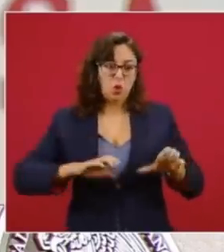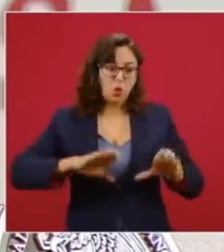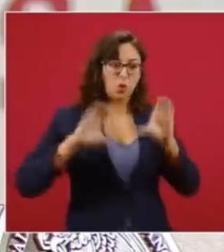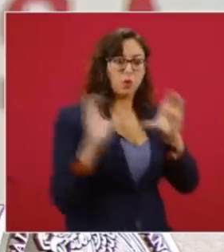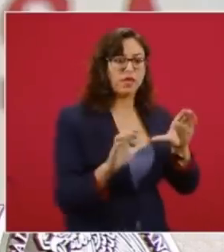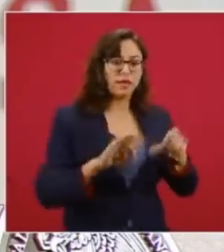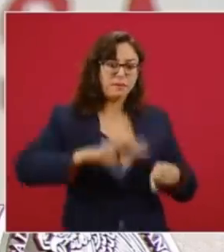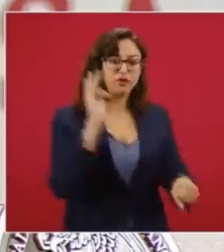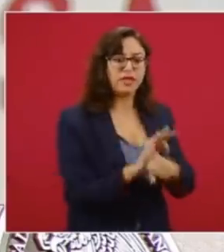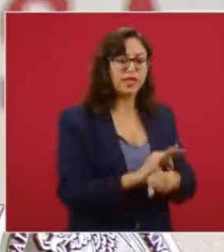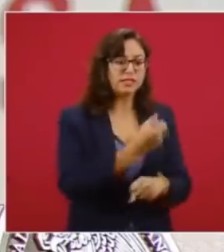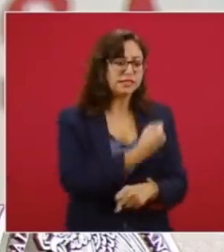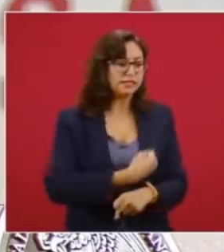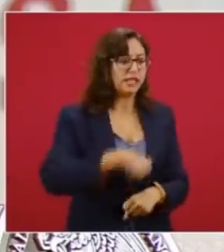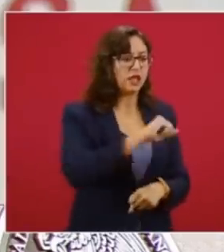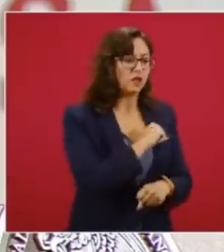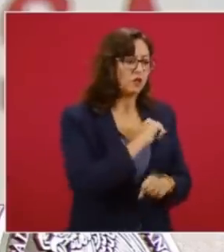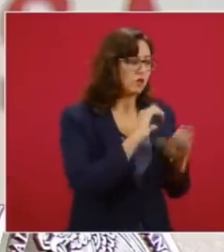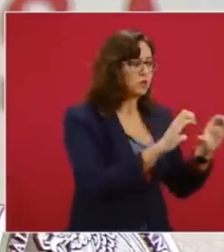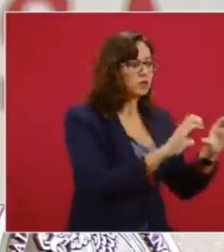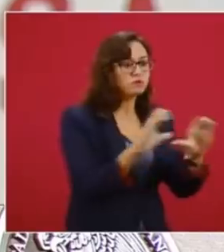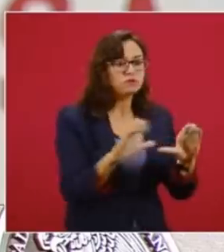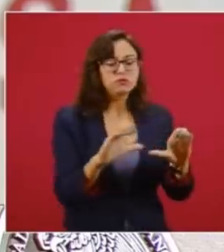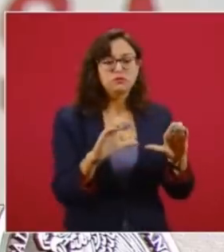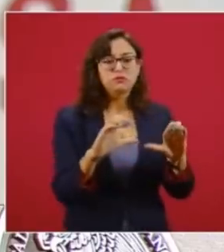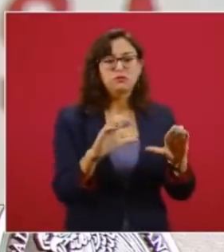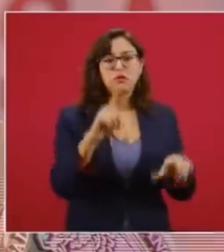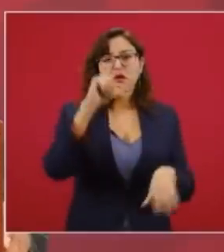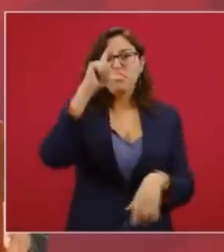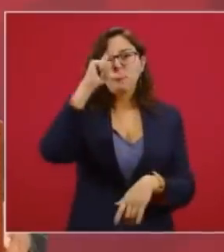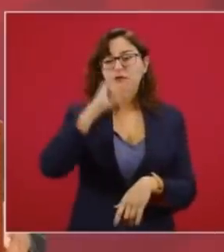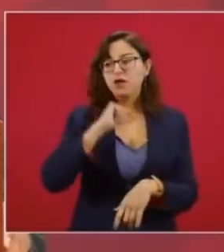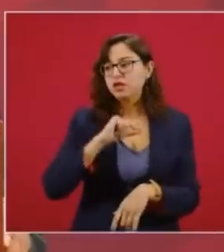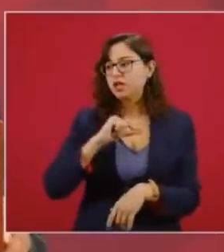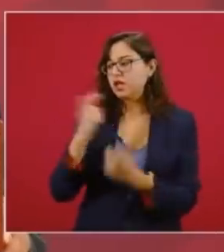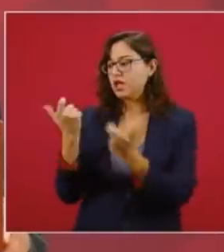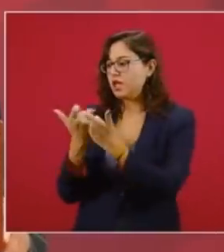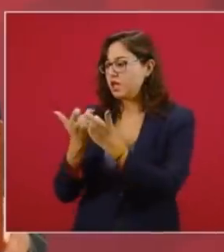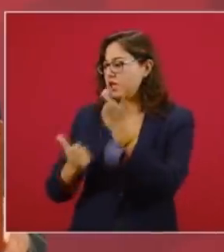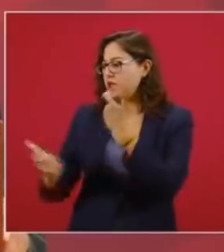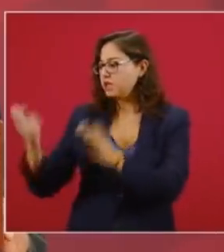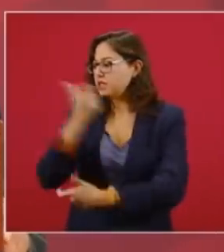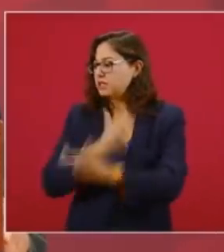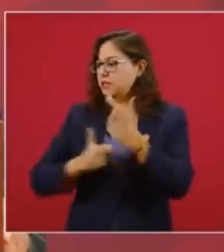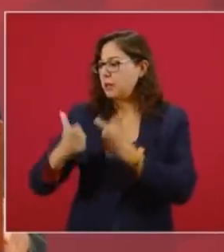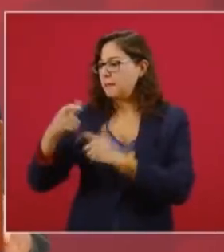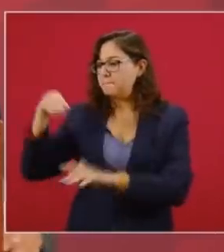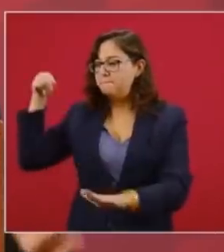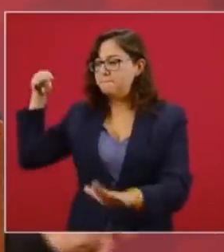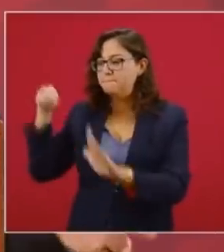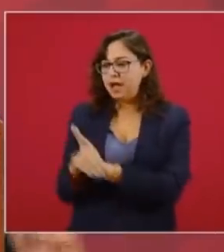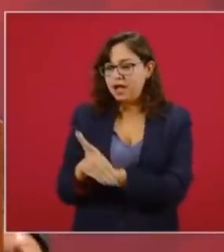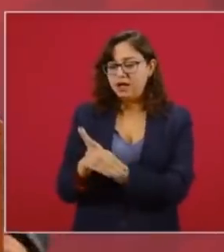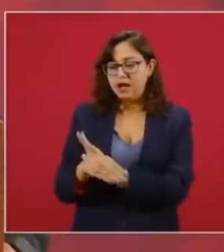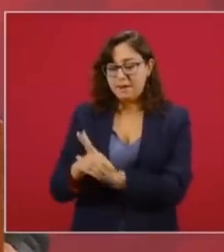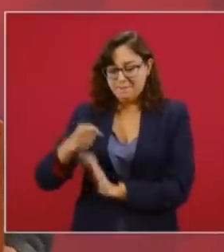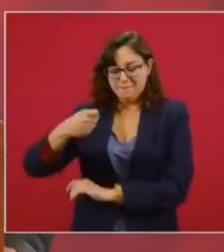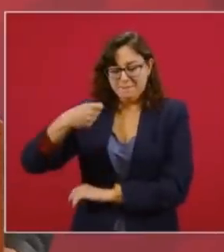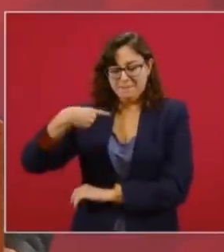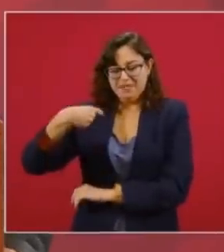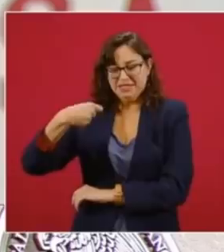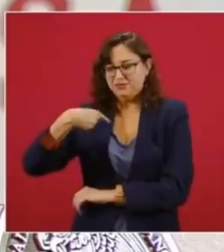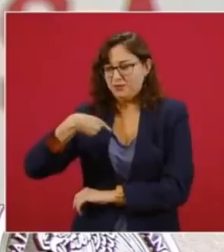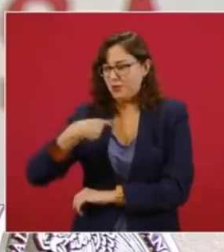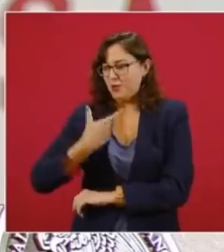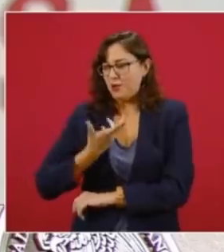como el que hemos vivido. Ese es el contexto donde yo me refiero a la equivocación. Creo que la muestra de lo que